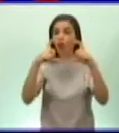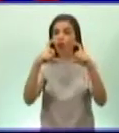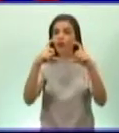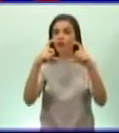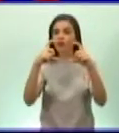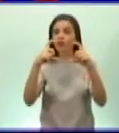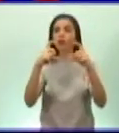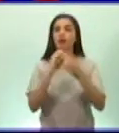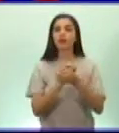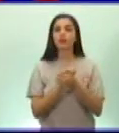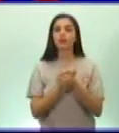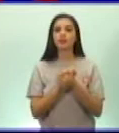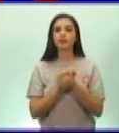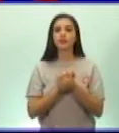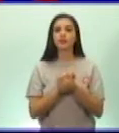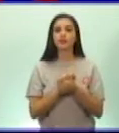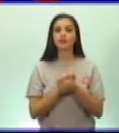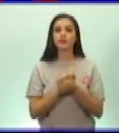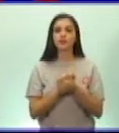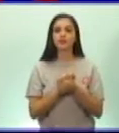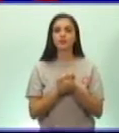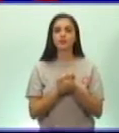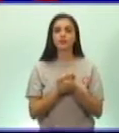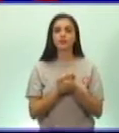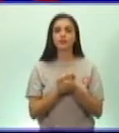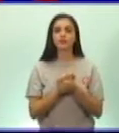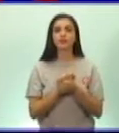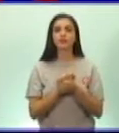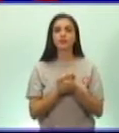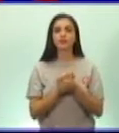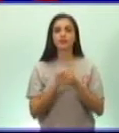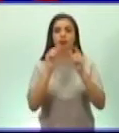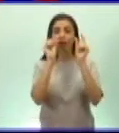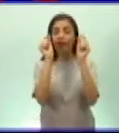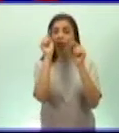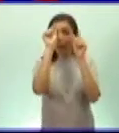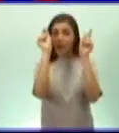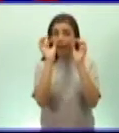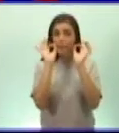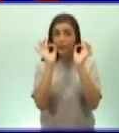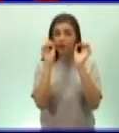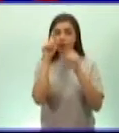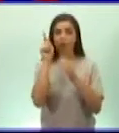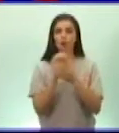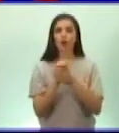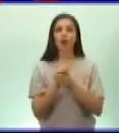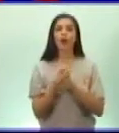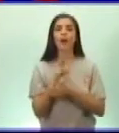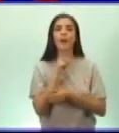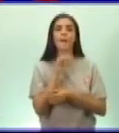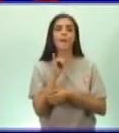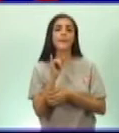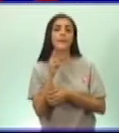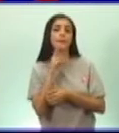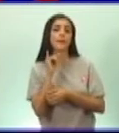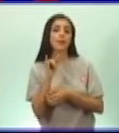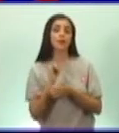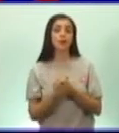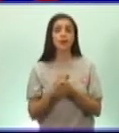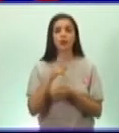hasta la vejiga y a través de ellos pasa la orina y se